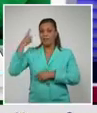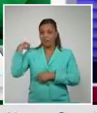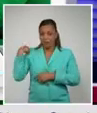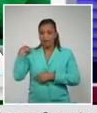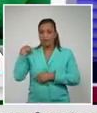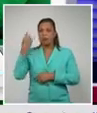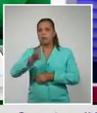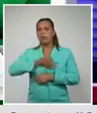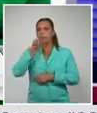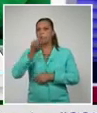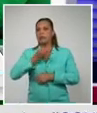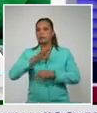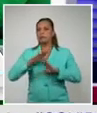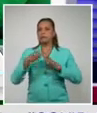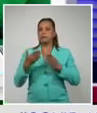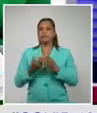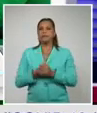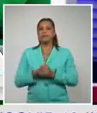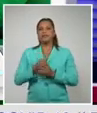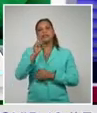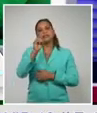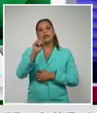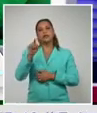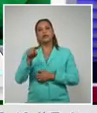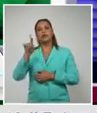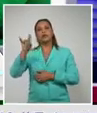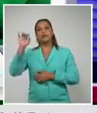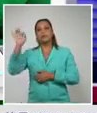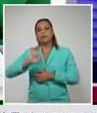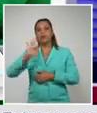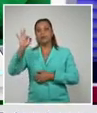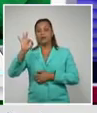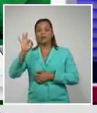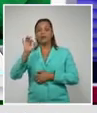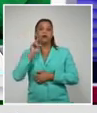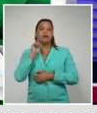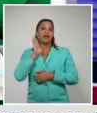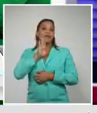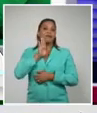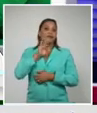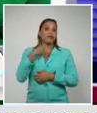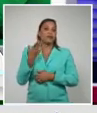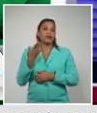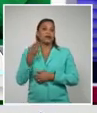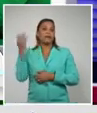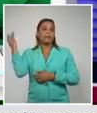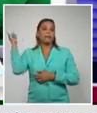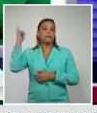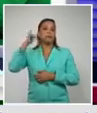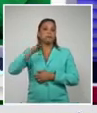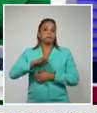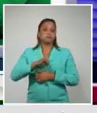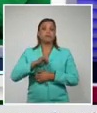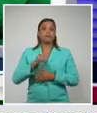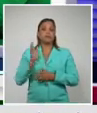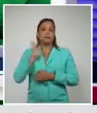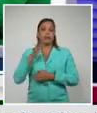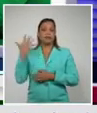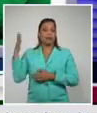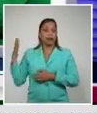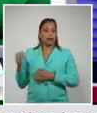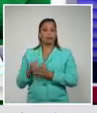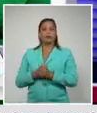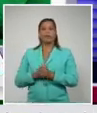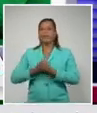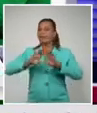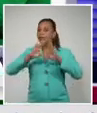habíamos dicho, el 0,9% con fuente de infección en el extranjero. Y ya durante toda